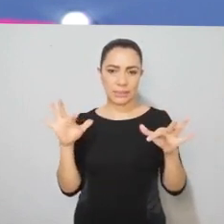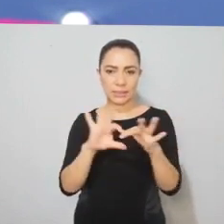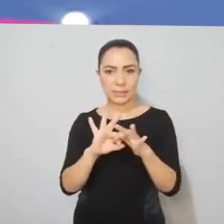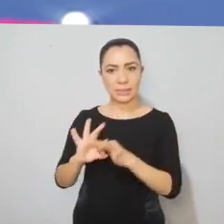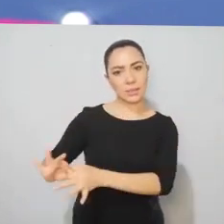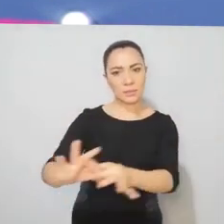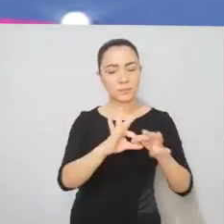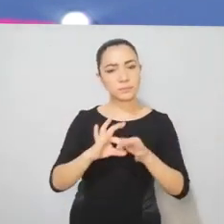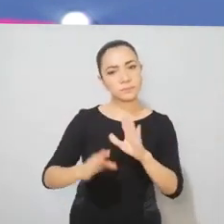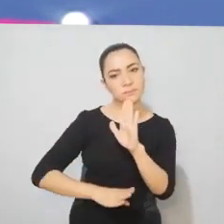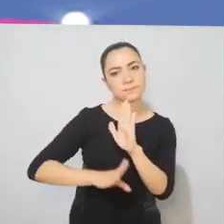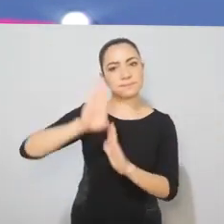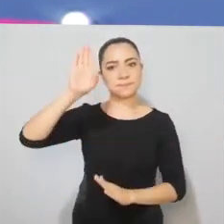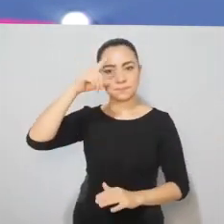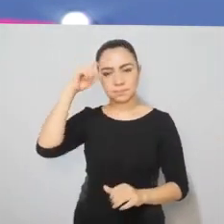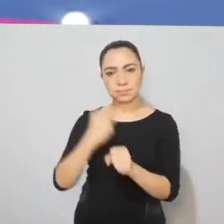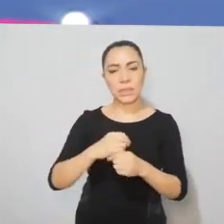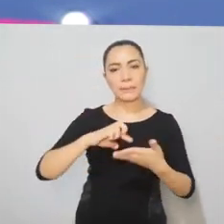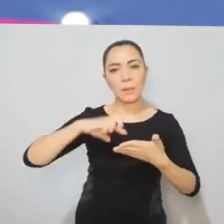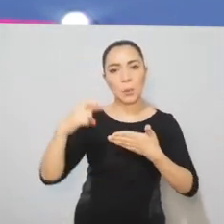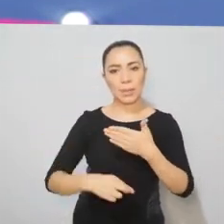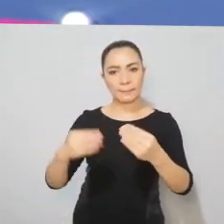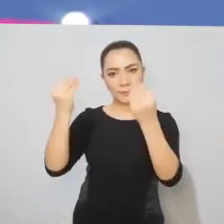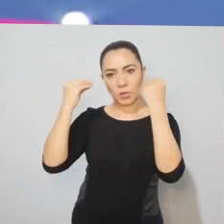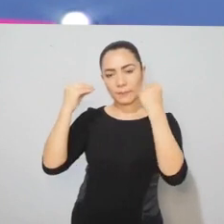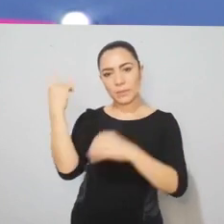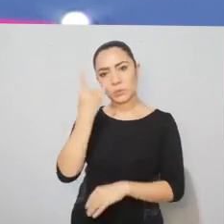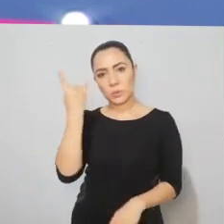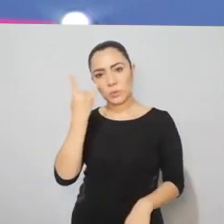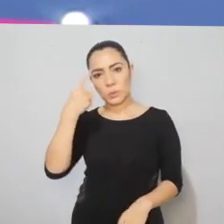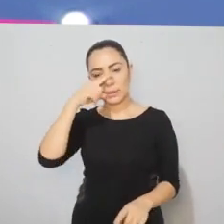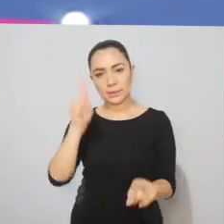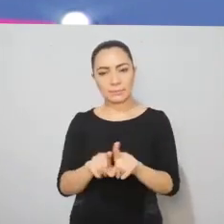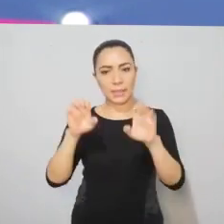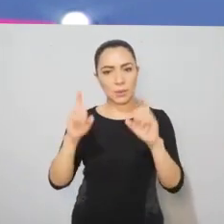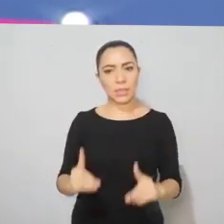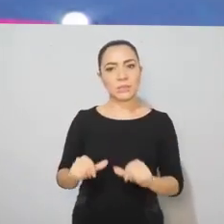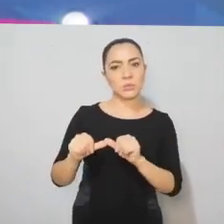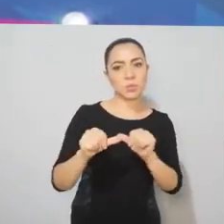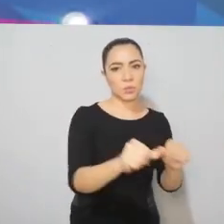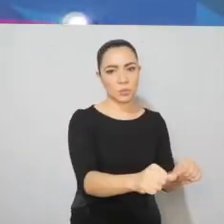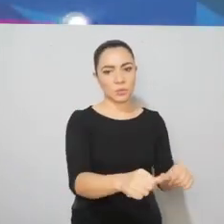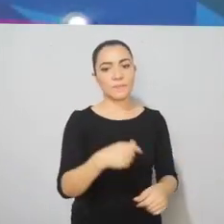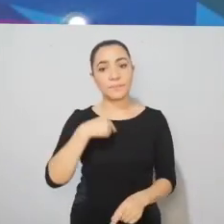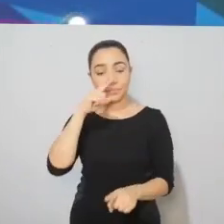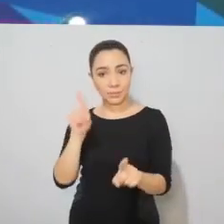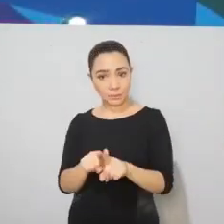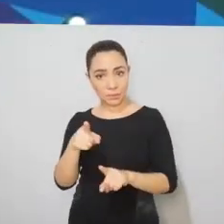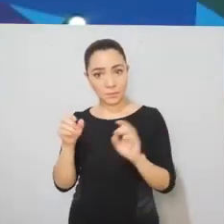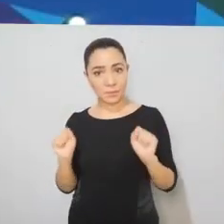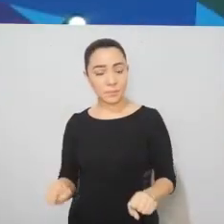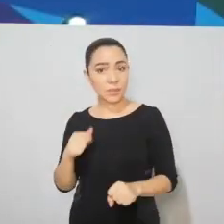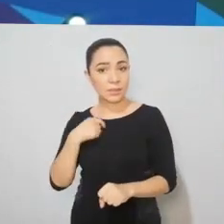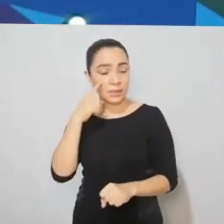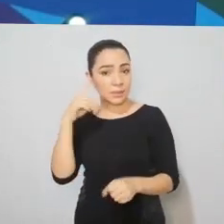a fortalecer los programas de formación académica y educación continua, de tal forma